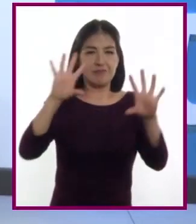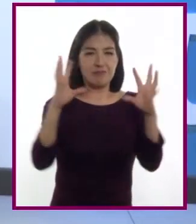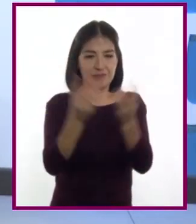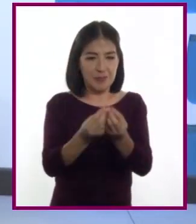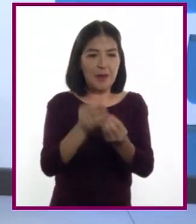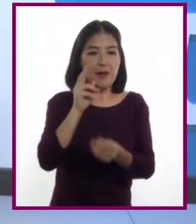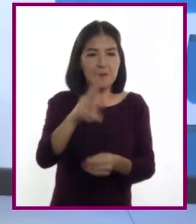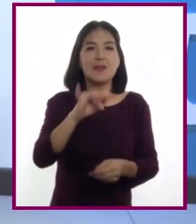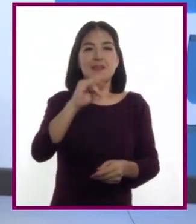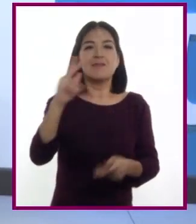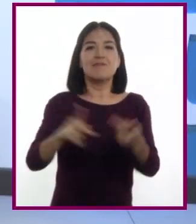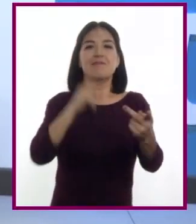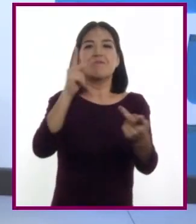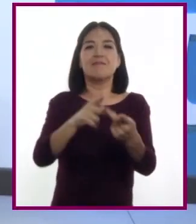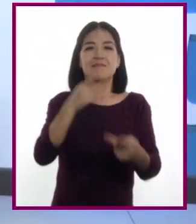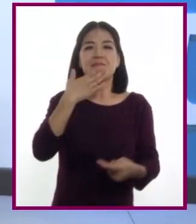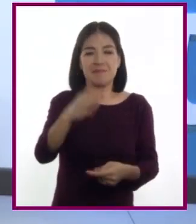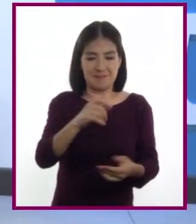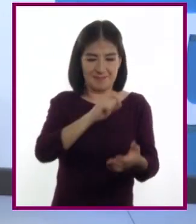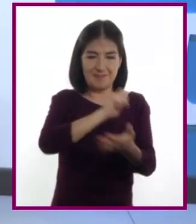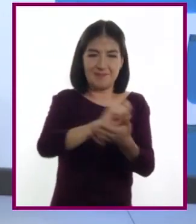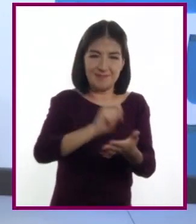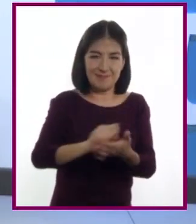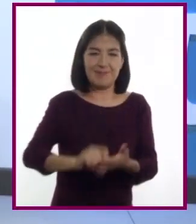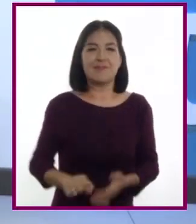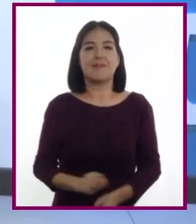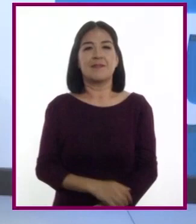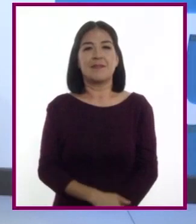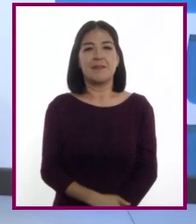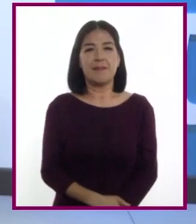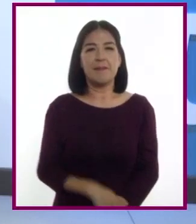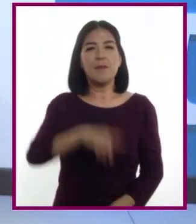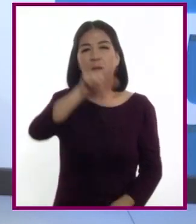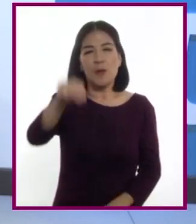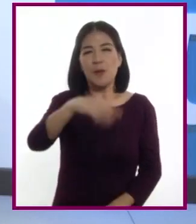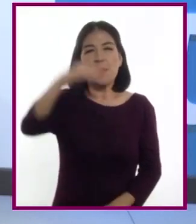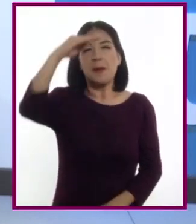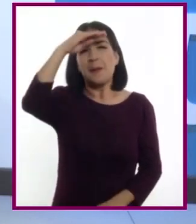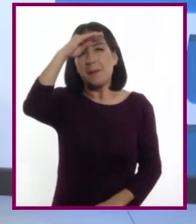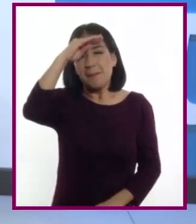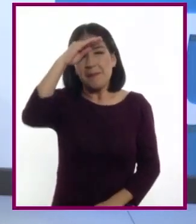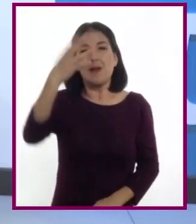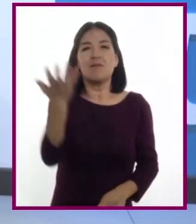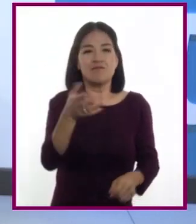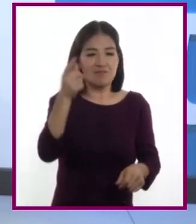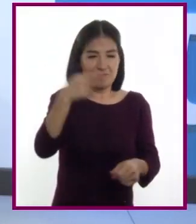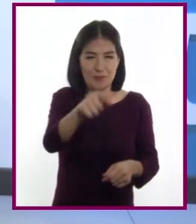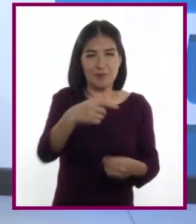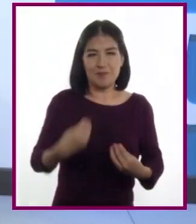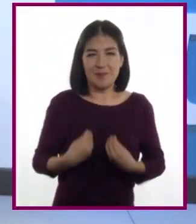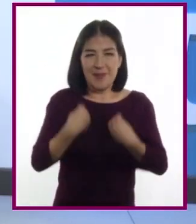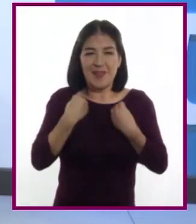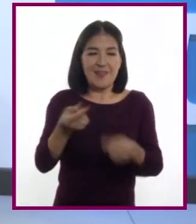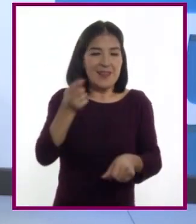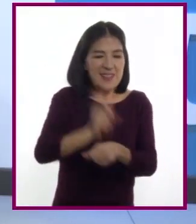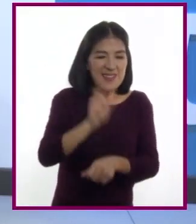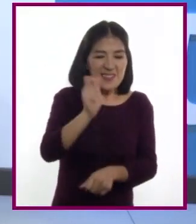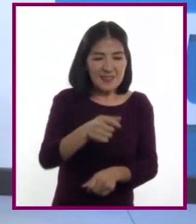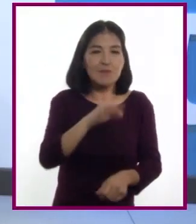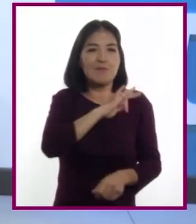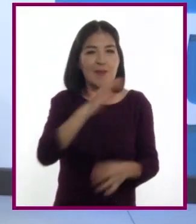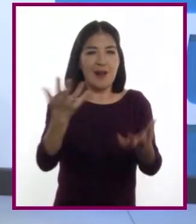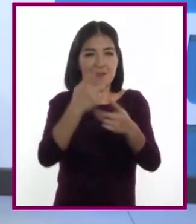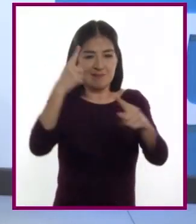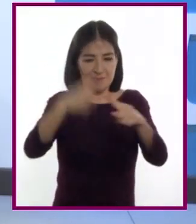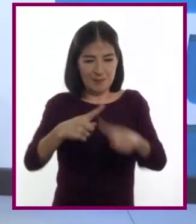coincidió con la representación gráfica. ¿Se les ocurre alguna situación en su vida diaria en la que podrían